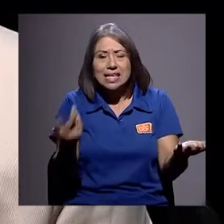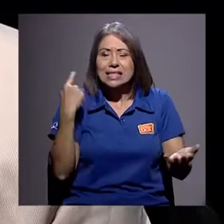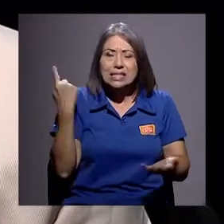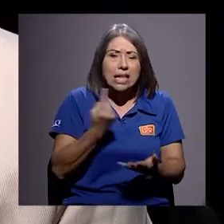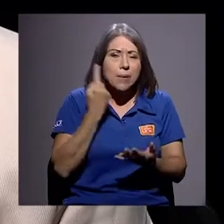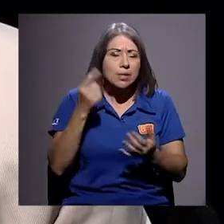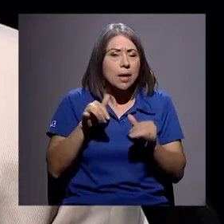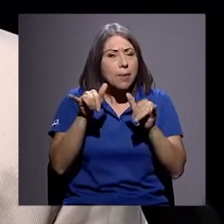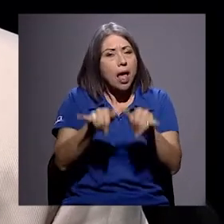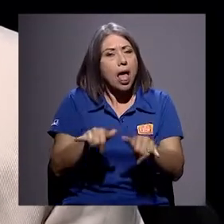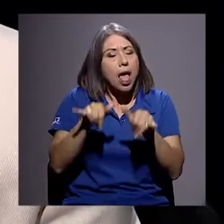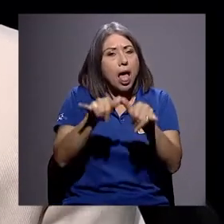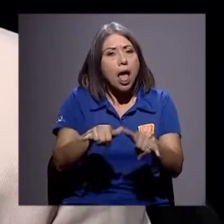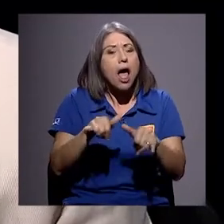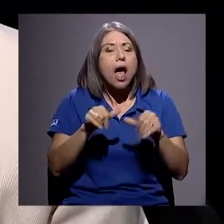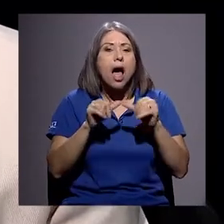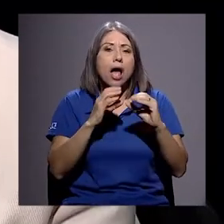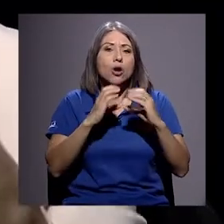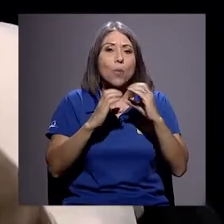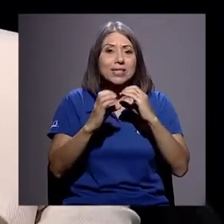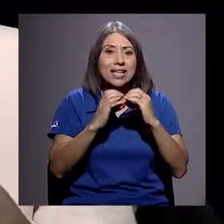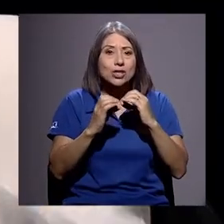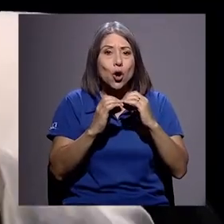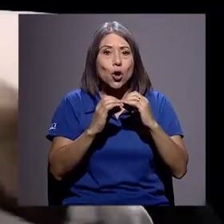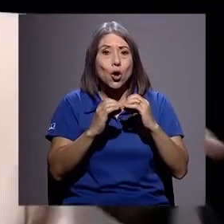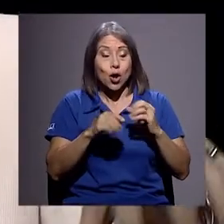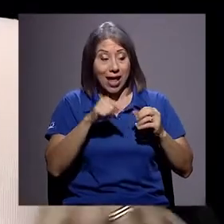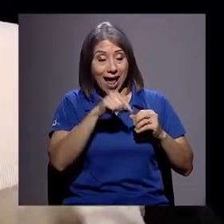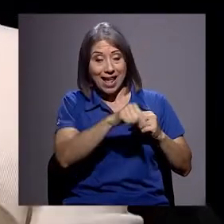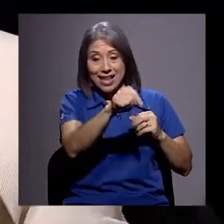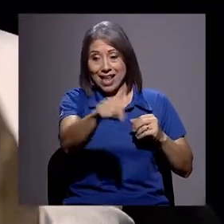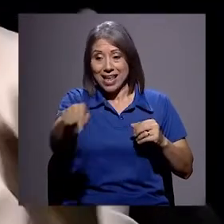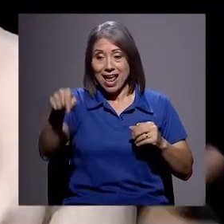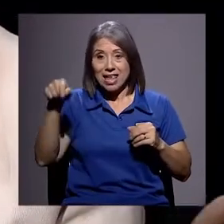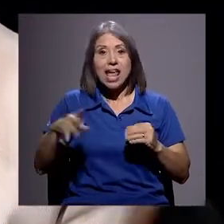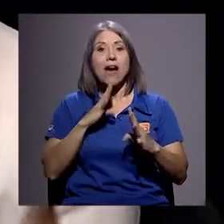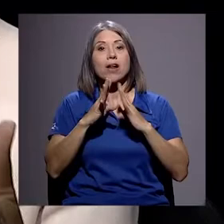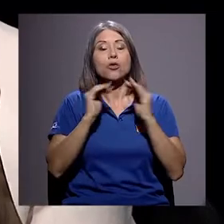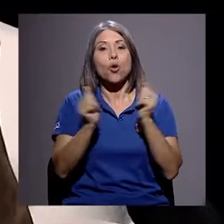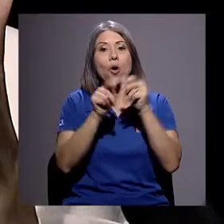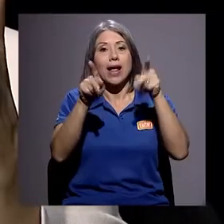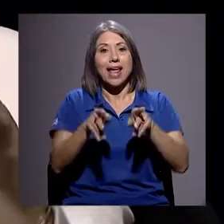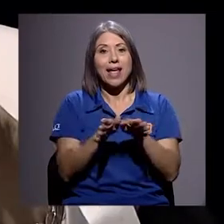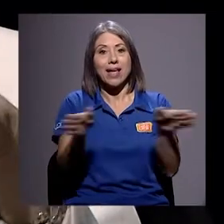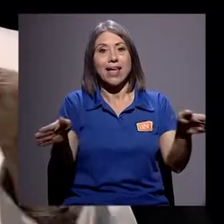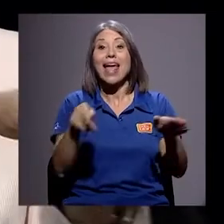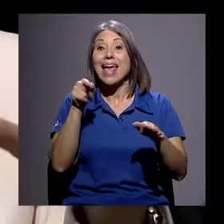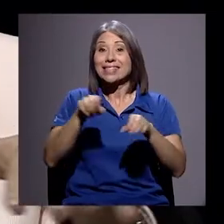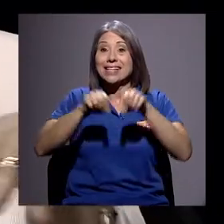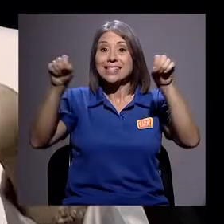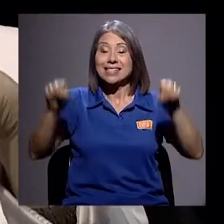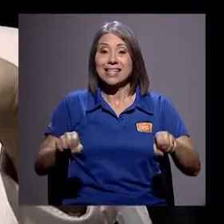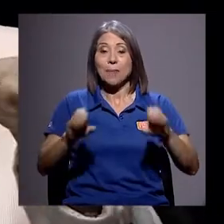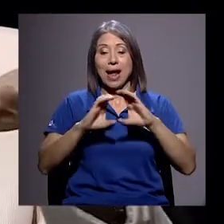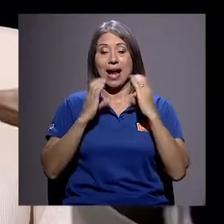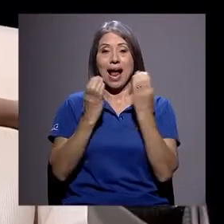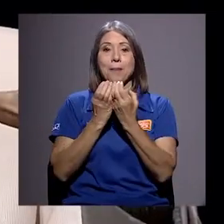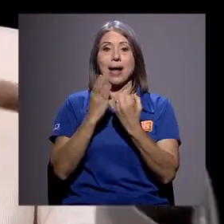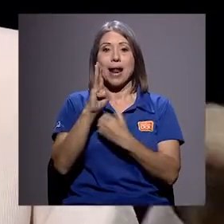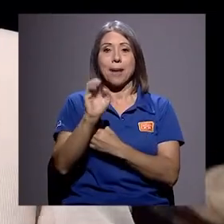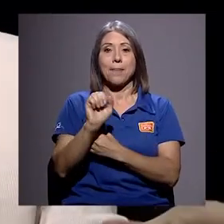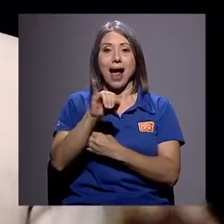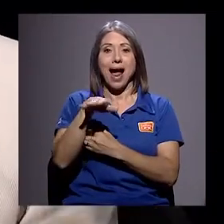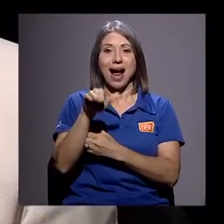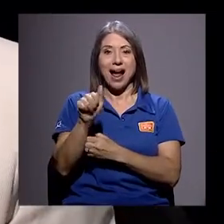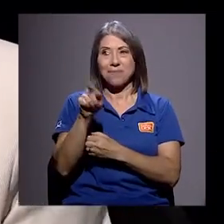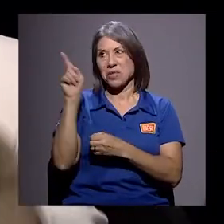permanente directa entre el electorado de este cada uno de los diputados ese es el sistema de la cámara baja o de lo que se llama